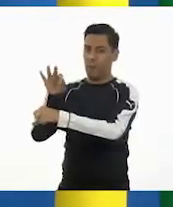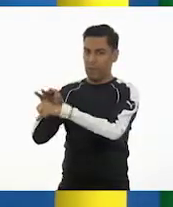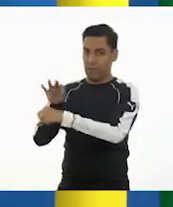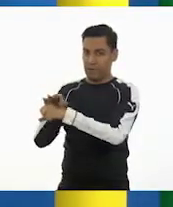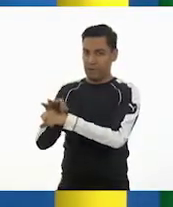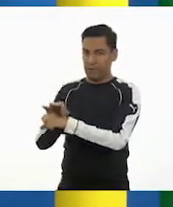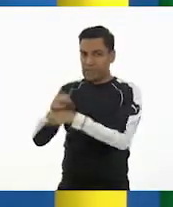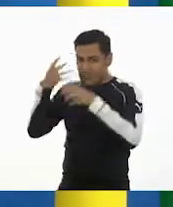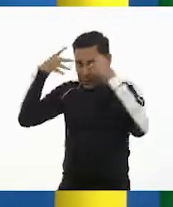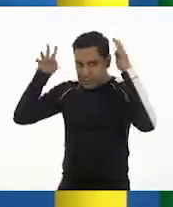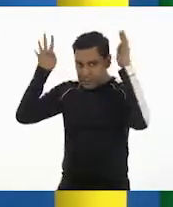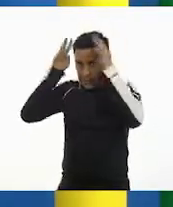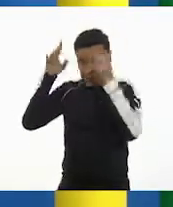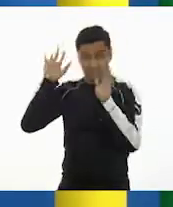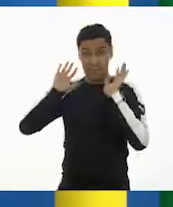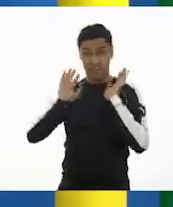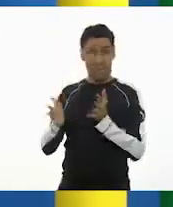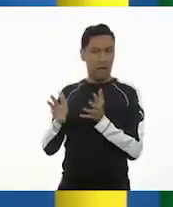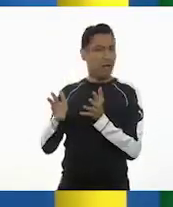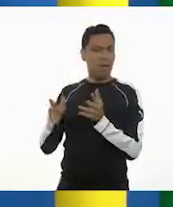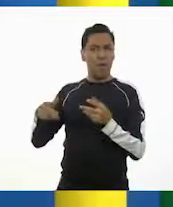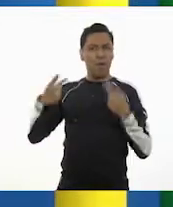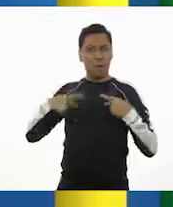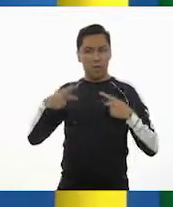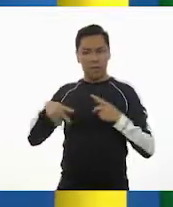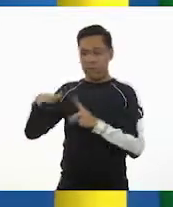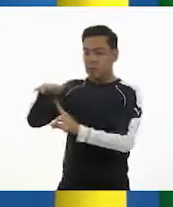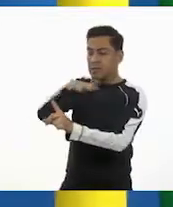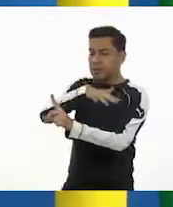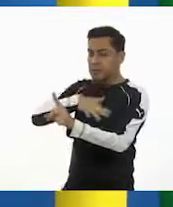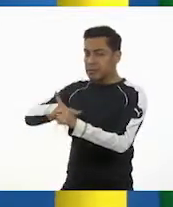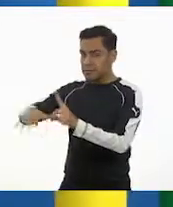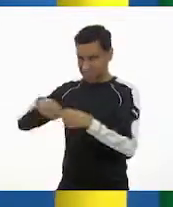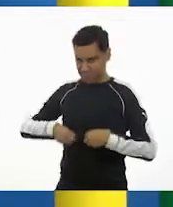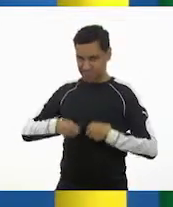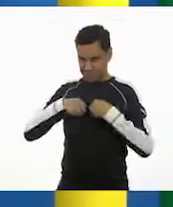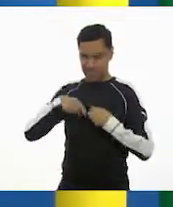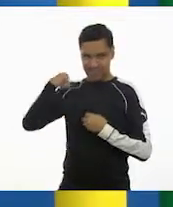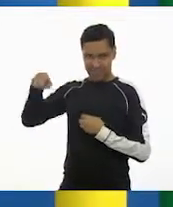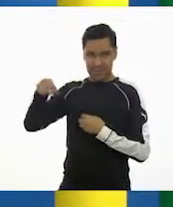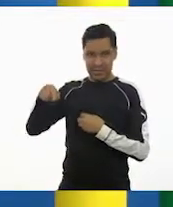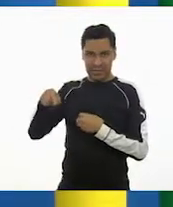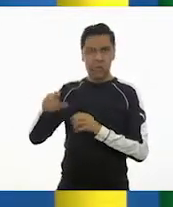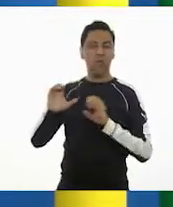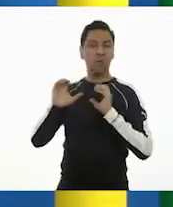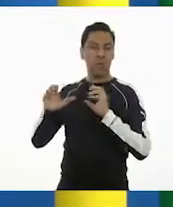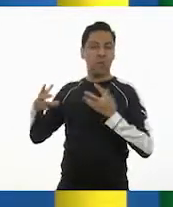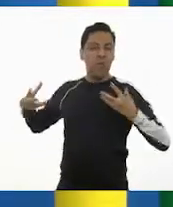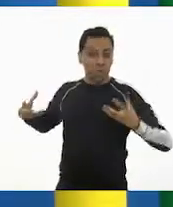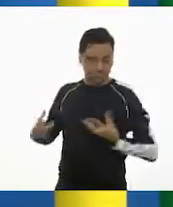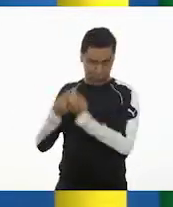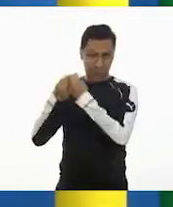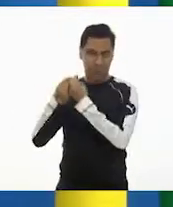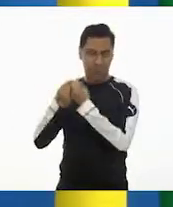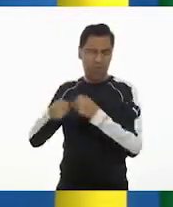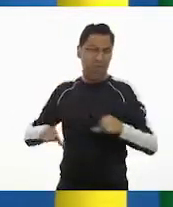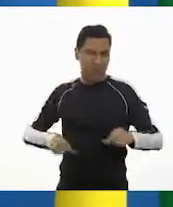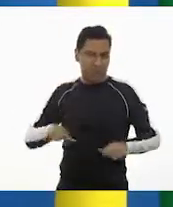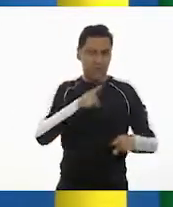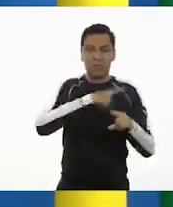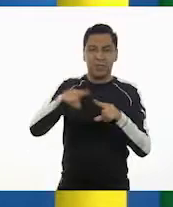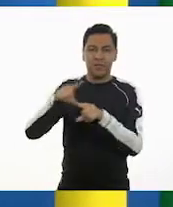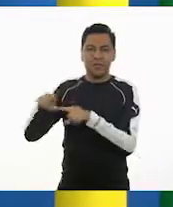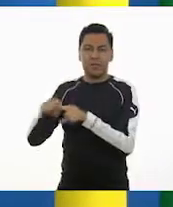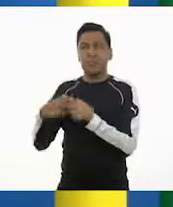endémica, sino que se trabaja con la gente del lugar para cuidar todo un ecosistema y realizar actividades como con una